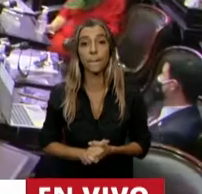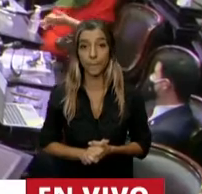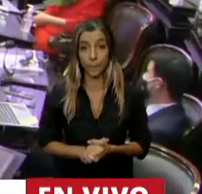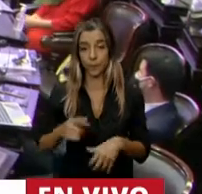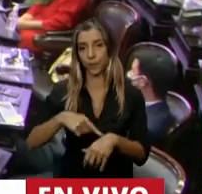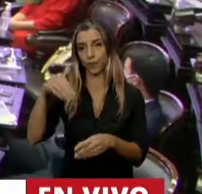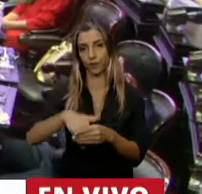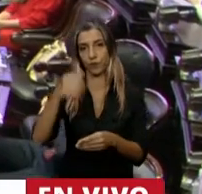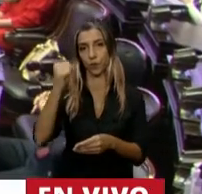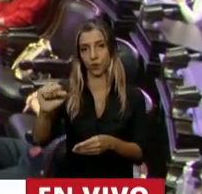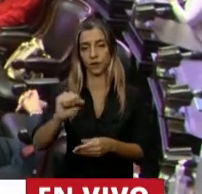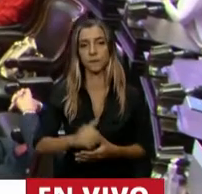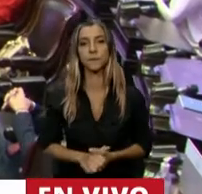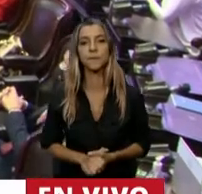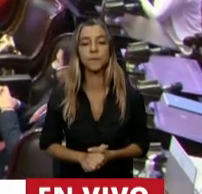Ausente a la hora de votar.